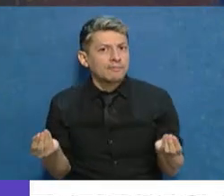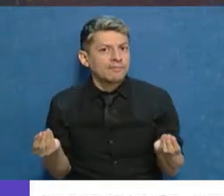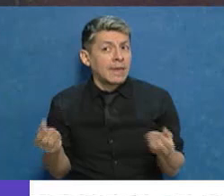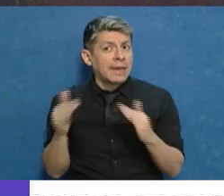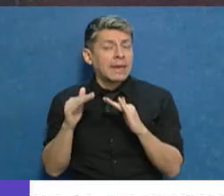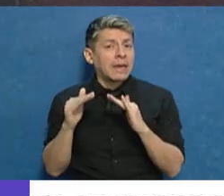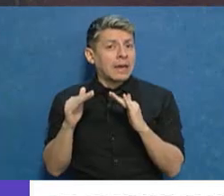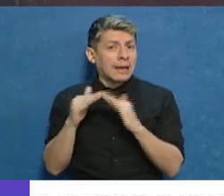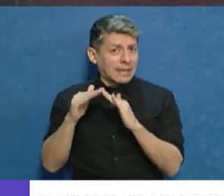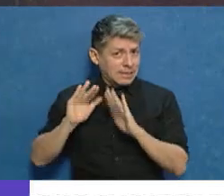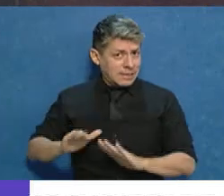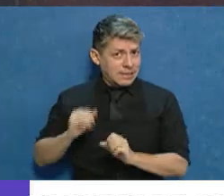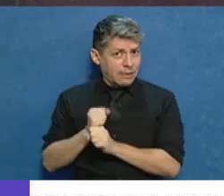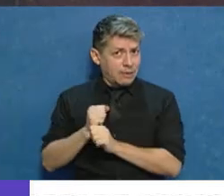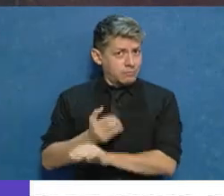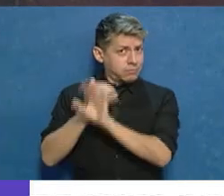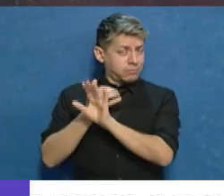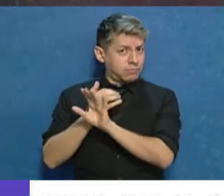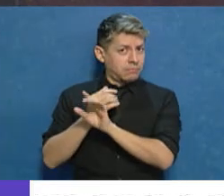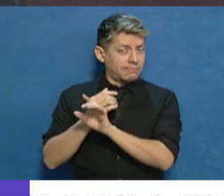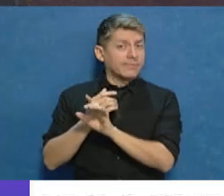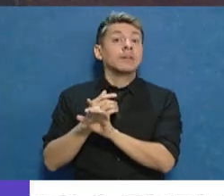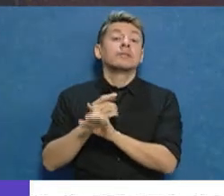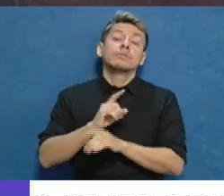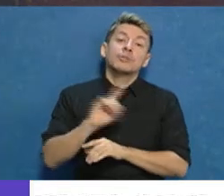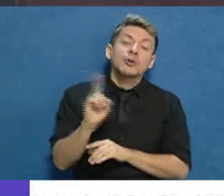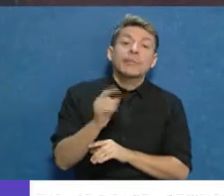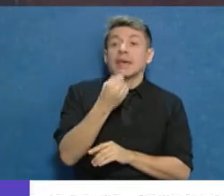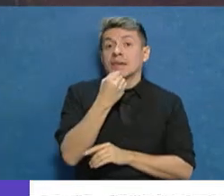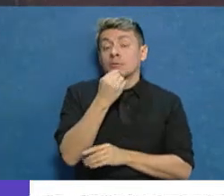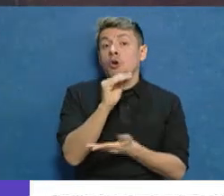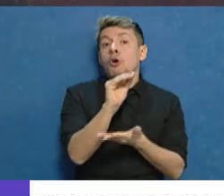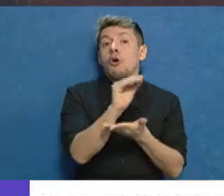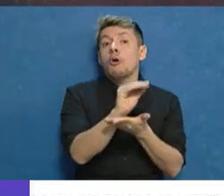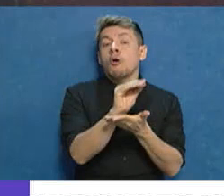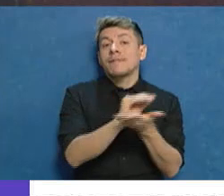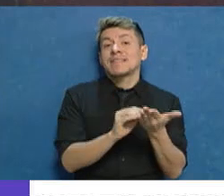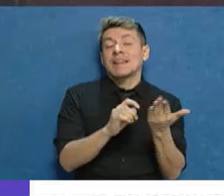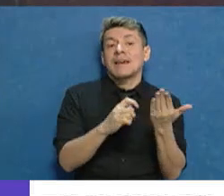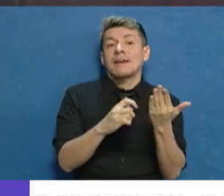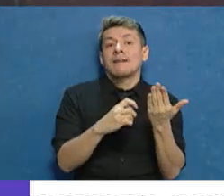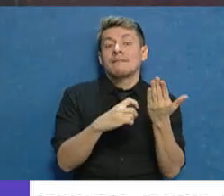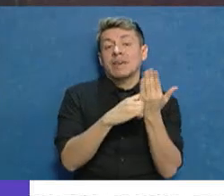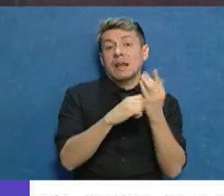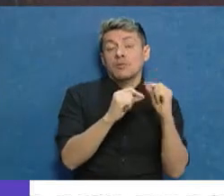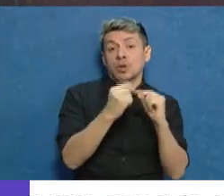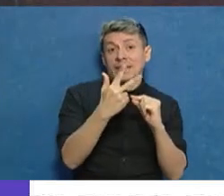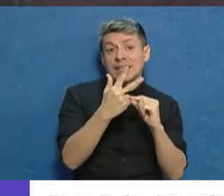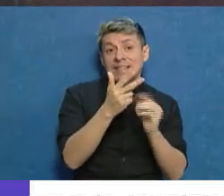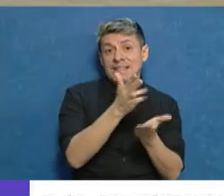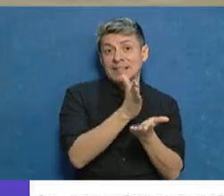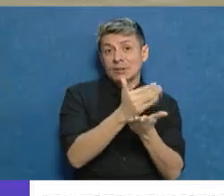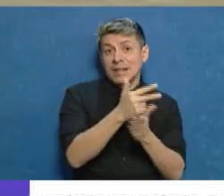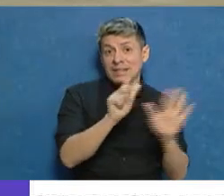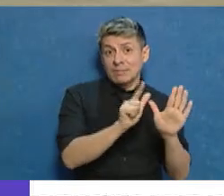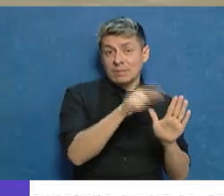No. Estamos, por ejemplo, en la oficina fiscal 3 de acá de la seccional séptima, ha